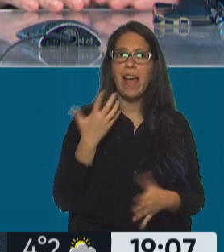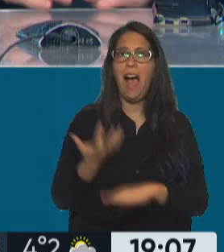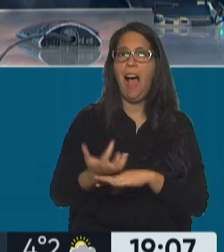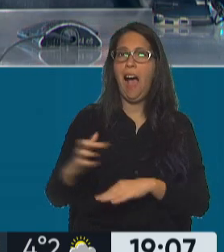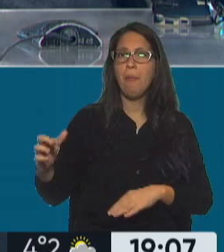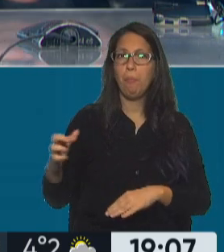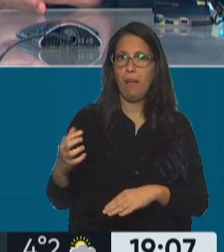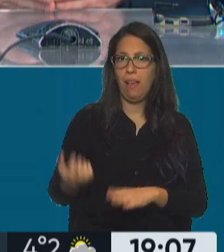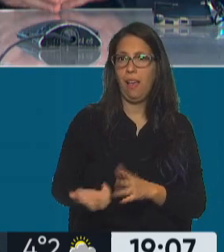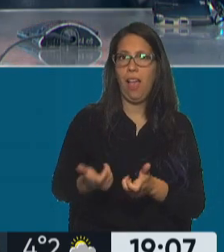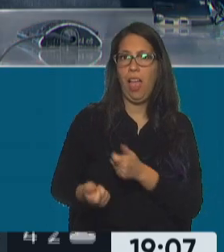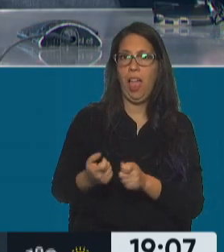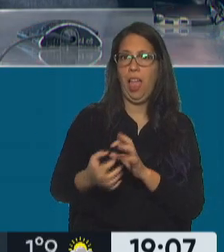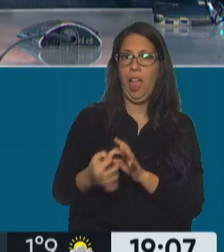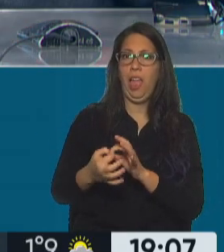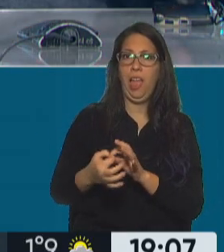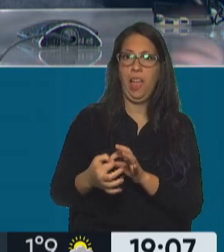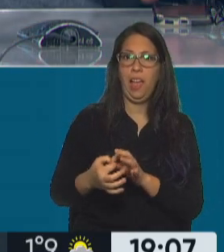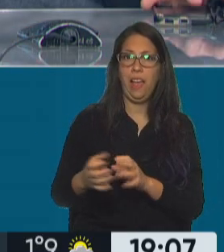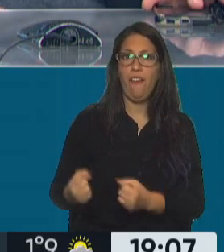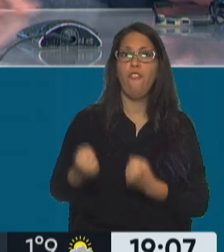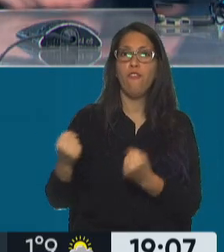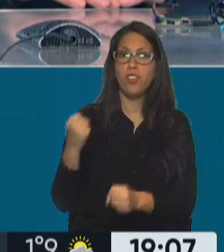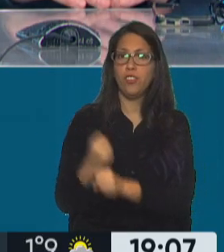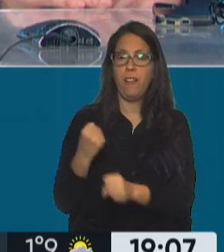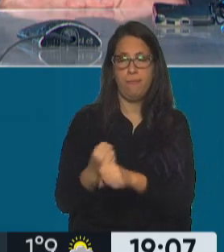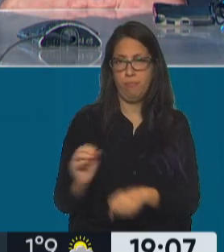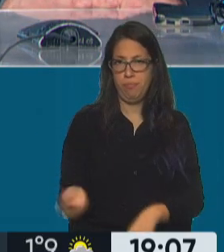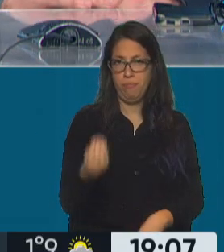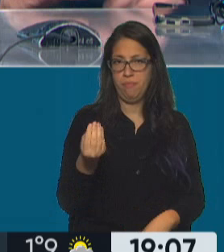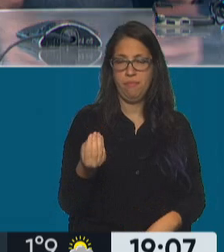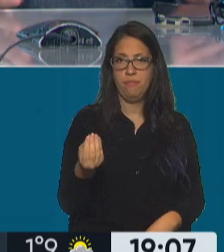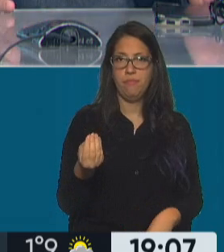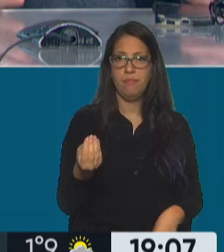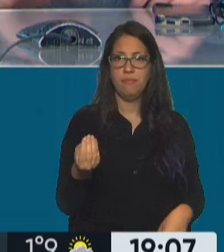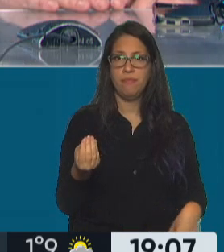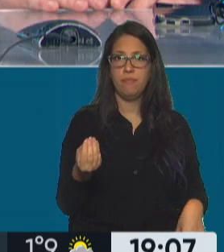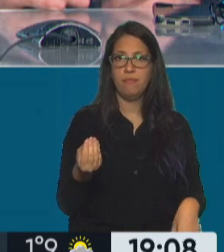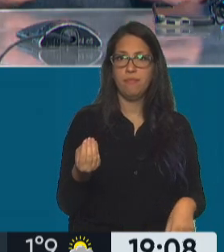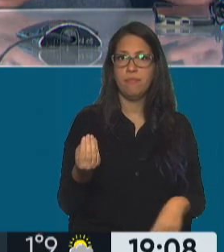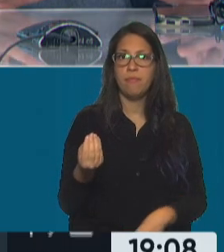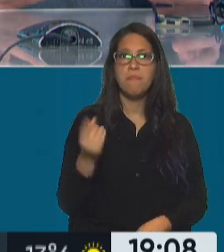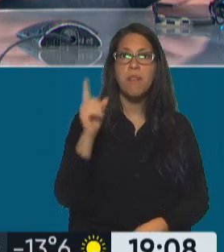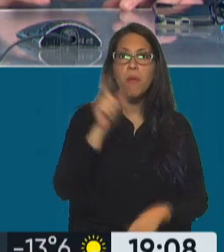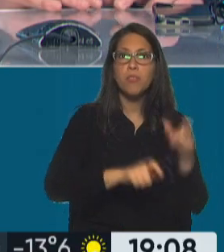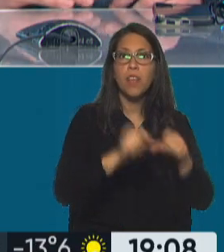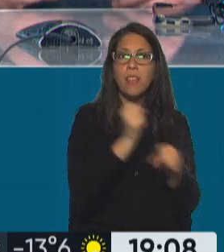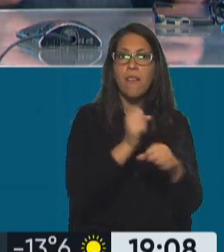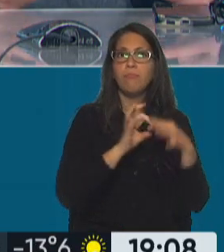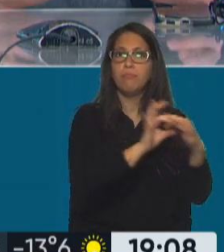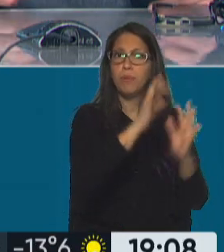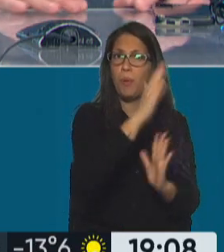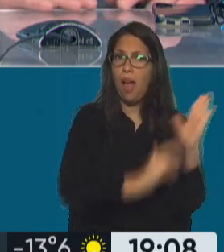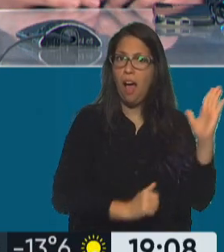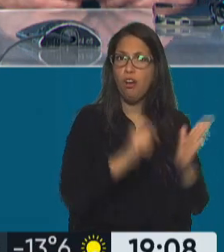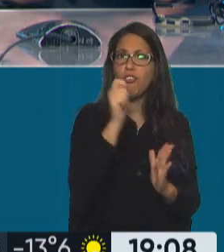que Obviamente con tres meses de esfuerzo y trabajo se demuestra que no es posible pero al trabajador que está con relación de